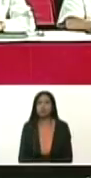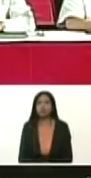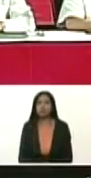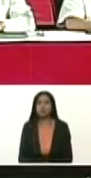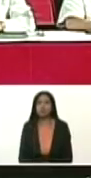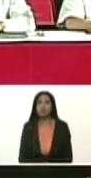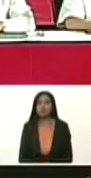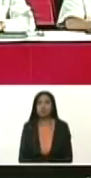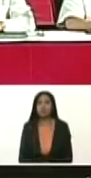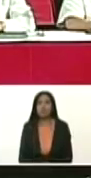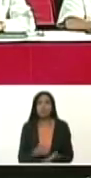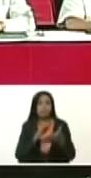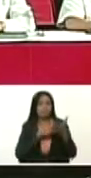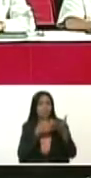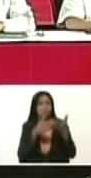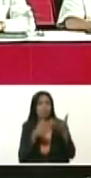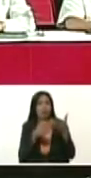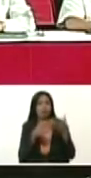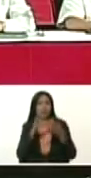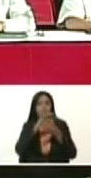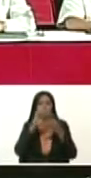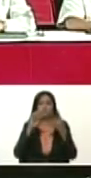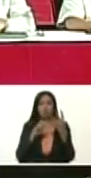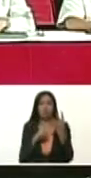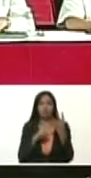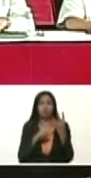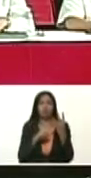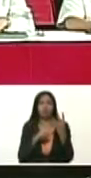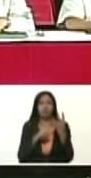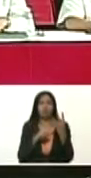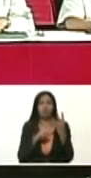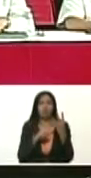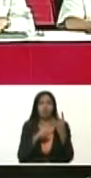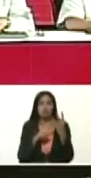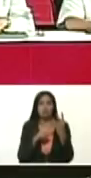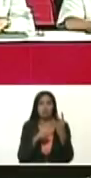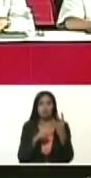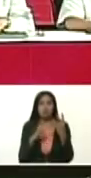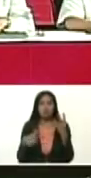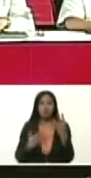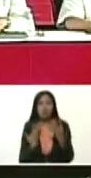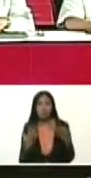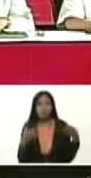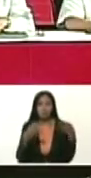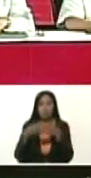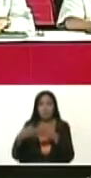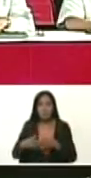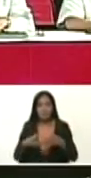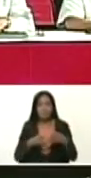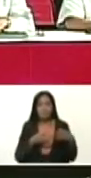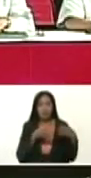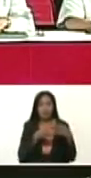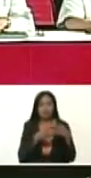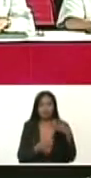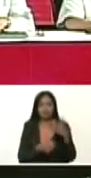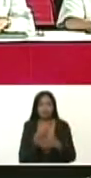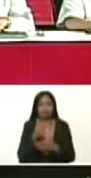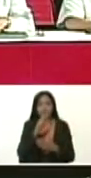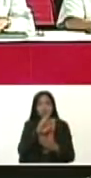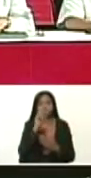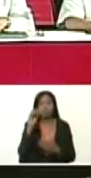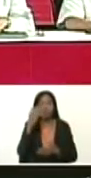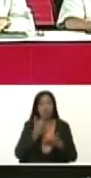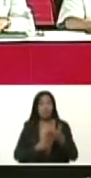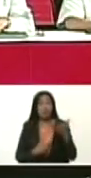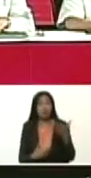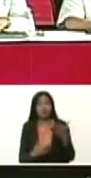un esquema de 4 elementos para poder agrupar las más de 30 propuestas